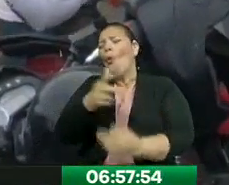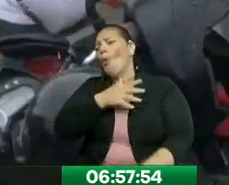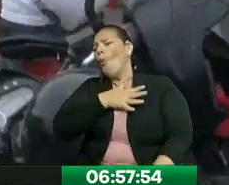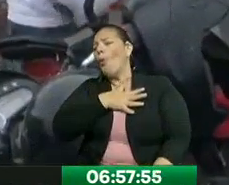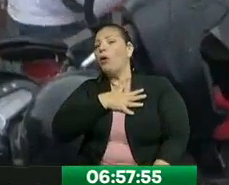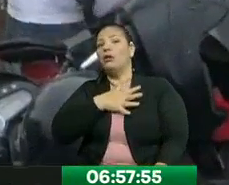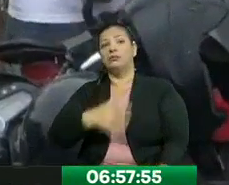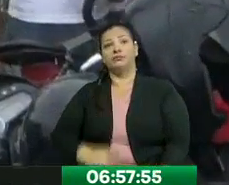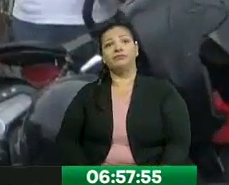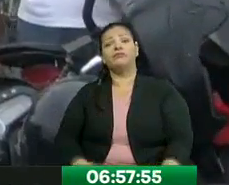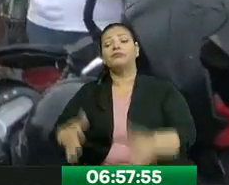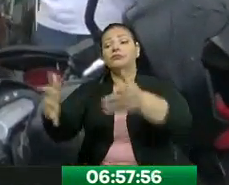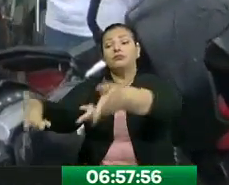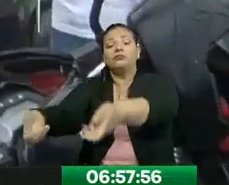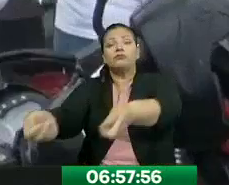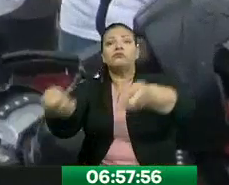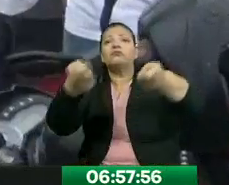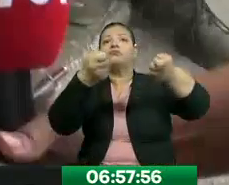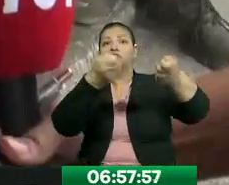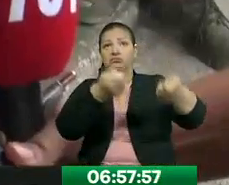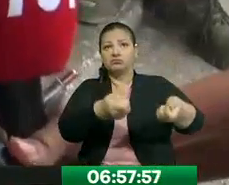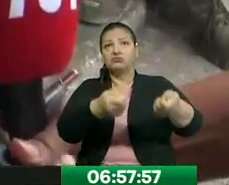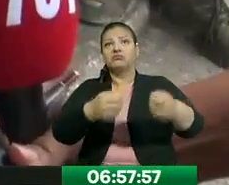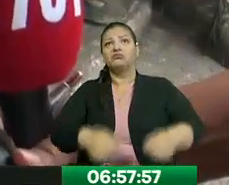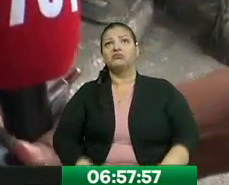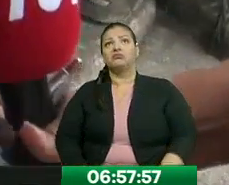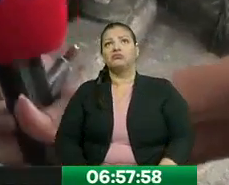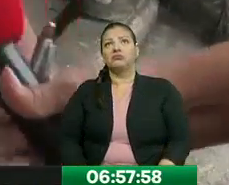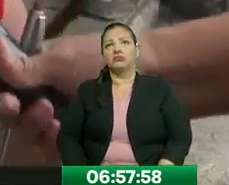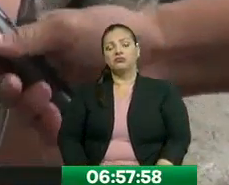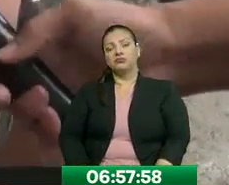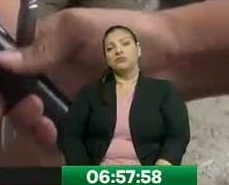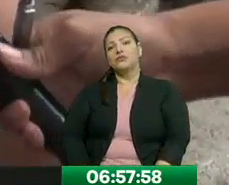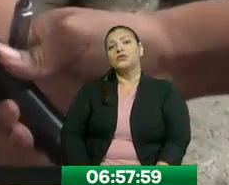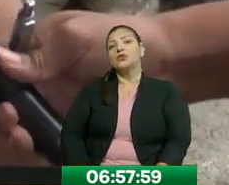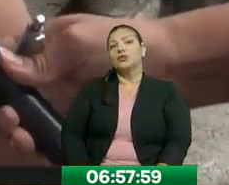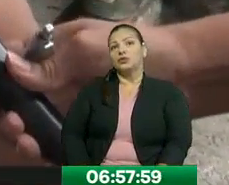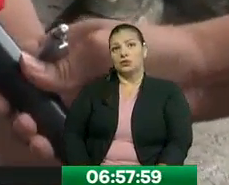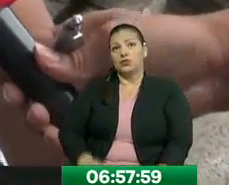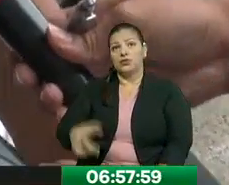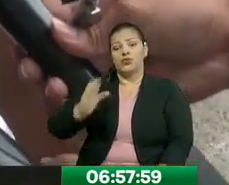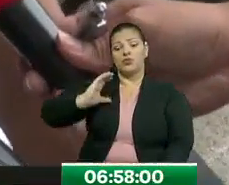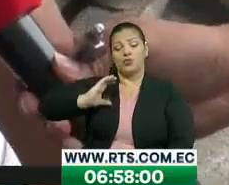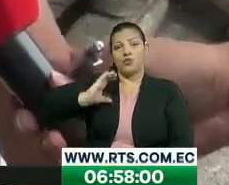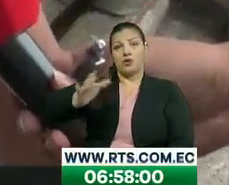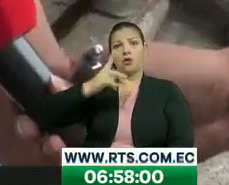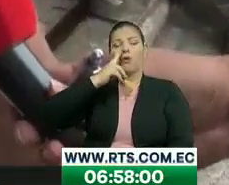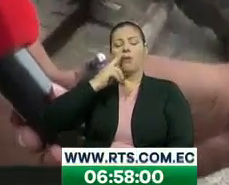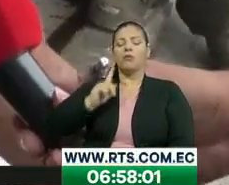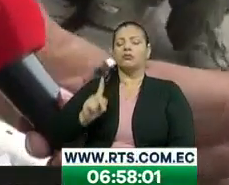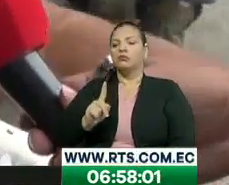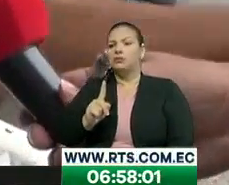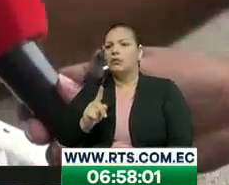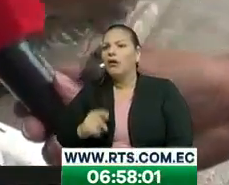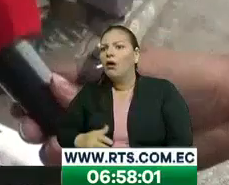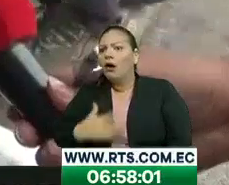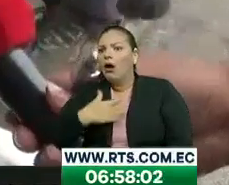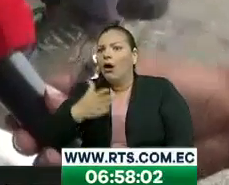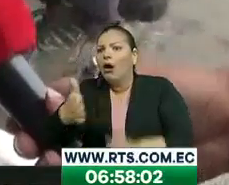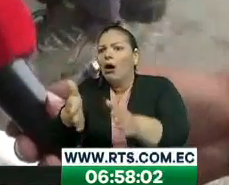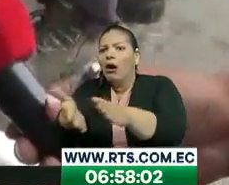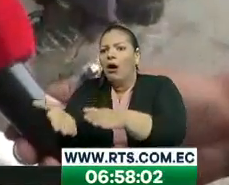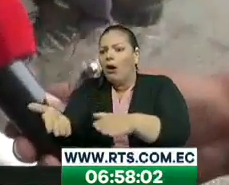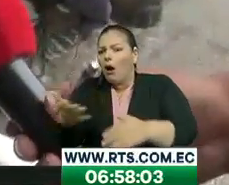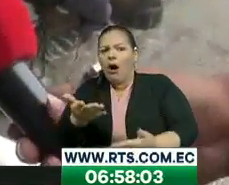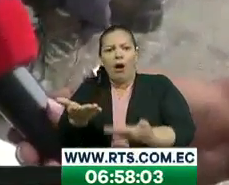ahí abrieron ahí el local y sale el cuñado, digamos, que el tipo estaba muerto ahí. Ahí nosotros nos asomamos, el tipo está con... hay una